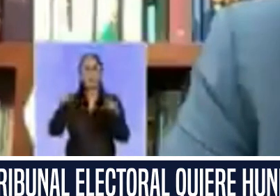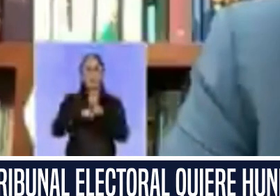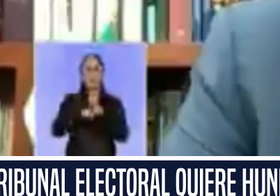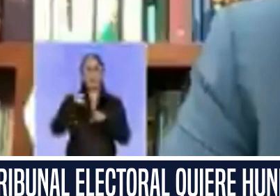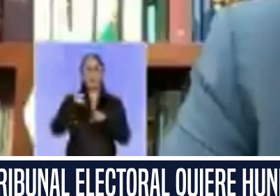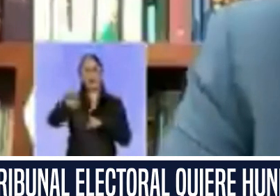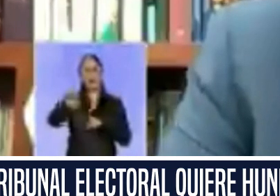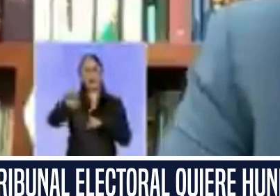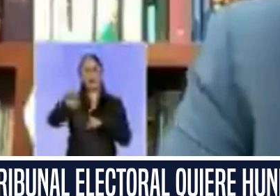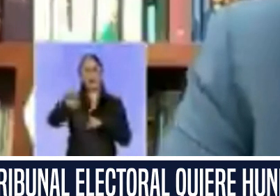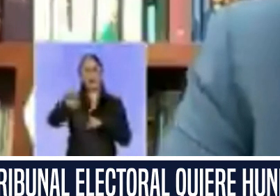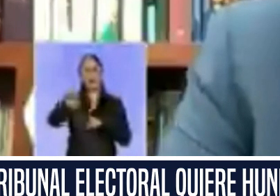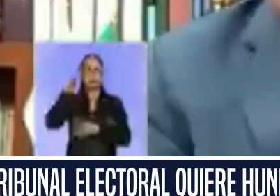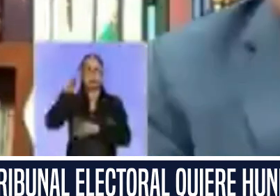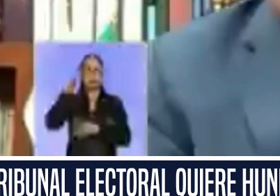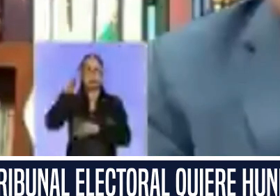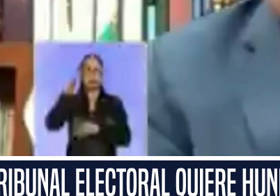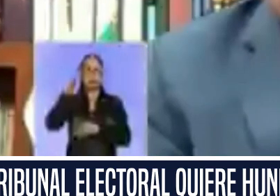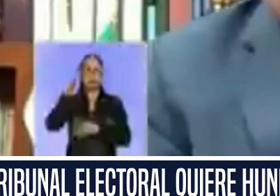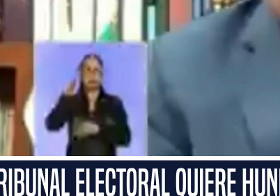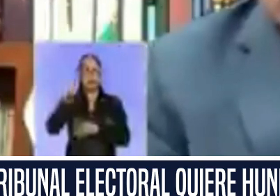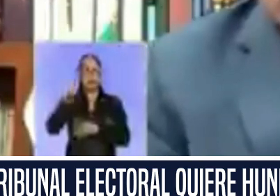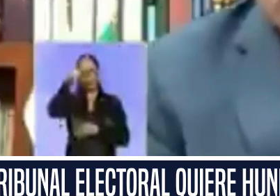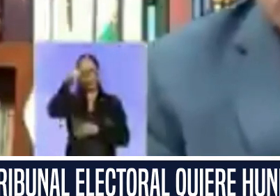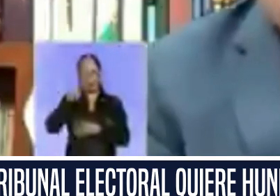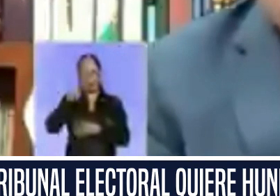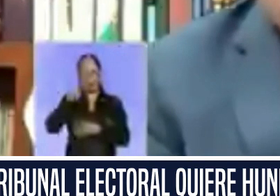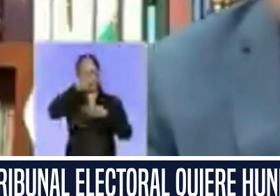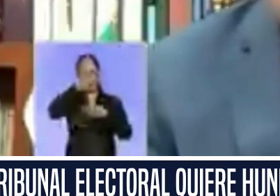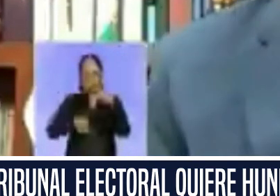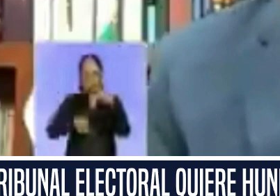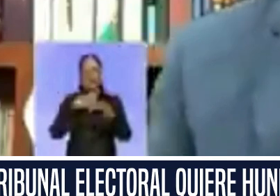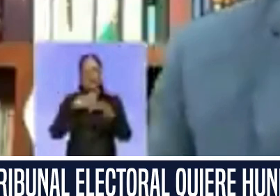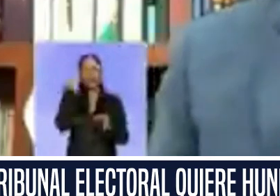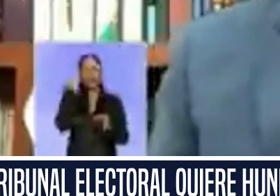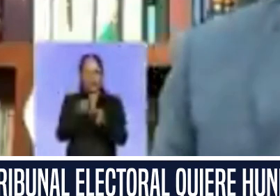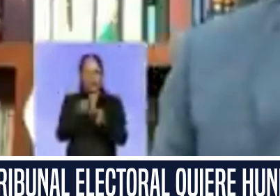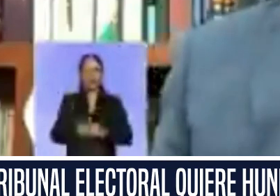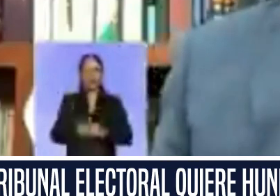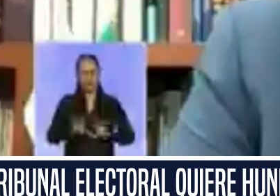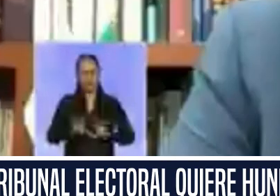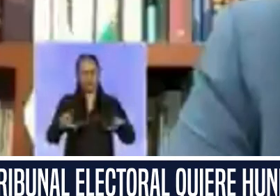Electoral de Jalapa, para el cumplimiento de la presente